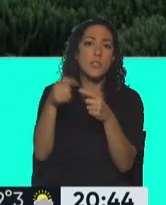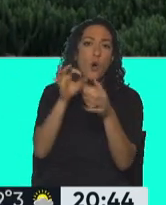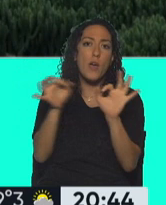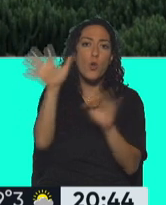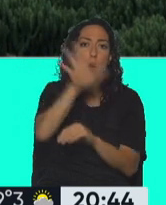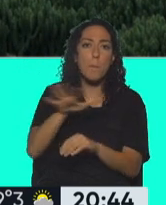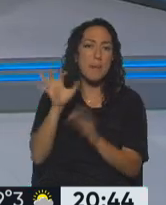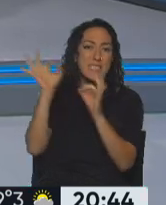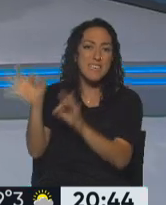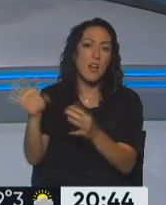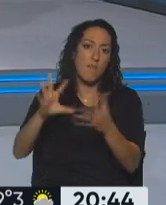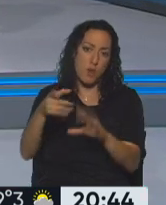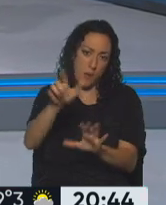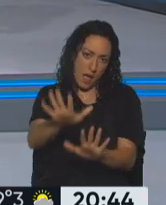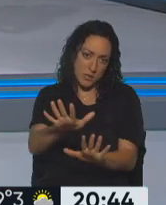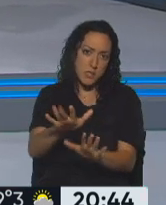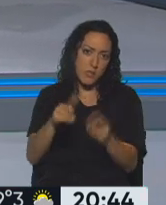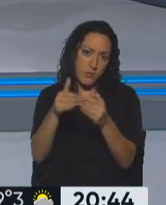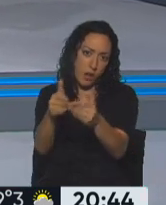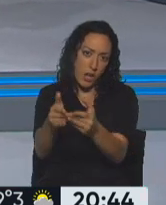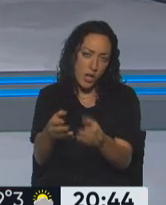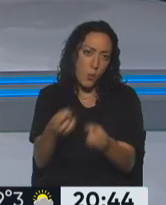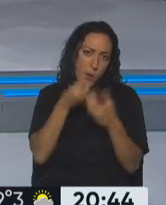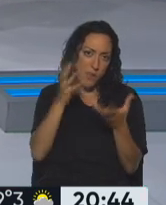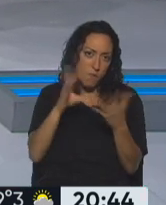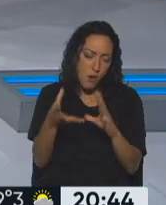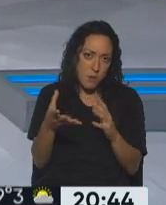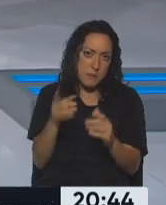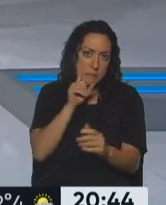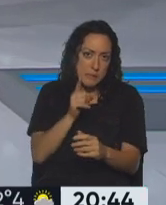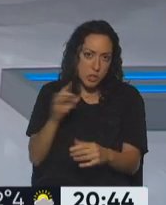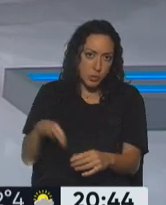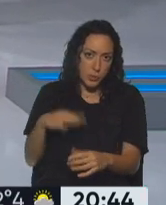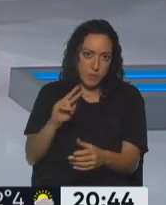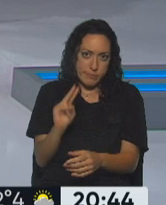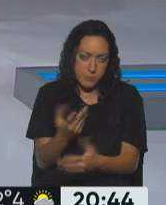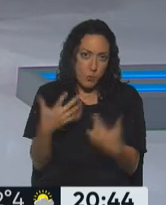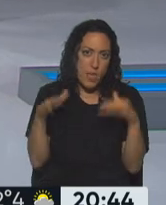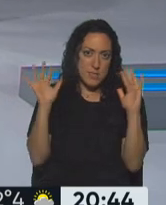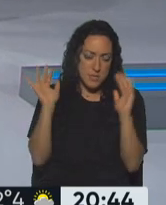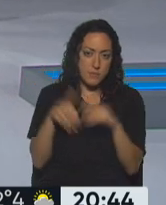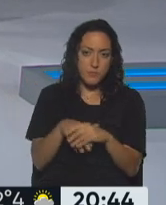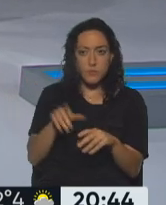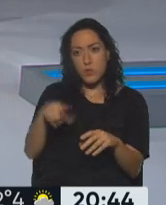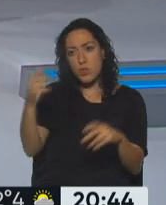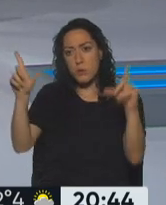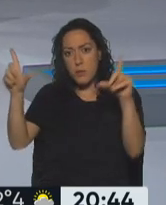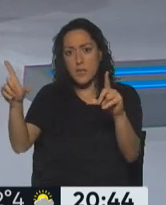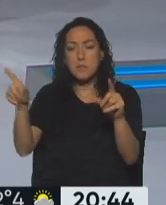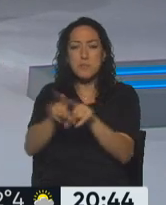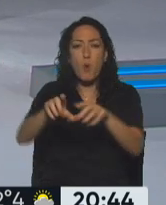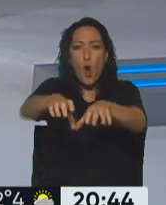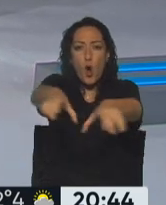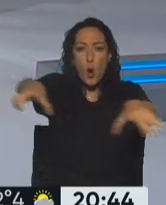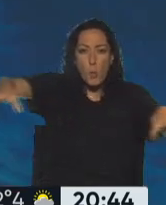En estas condiciones precarias, arriesgando su vida incluso. Exactamente, de hecho vemos, bueno, en otra imagen, los típicos gomones, ¿no? También